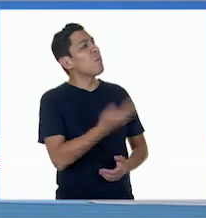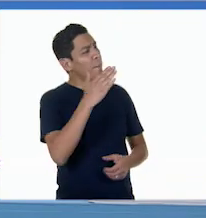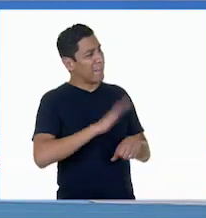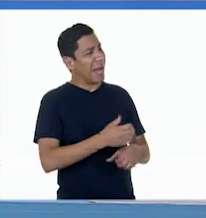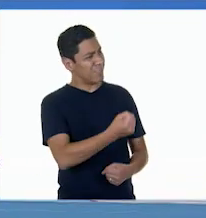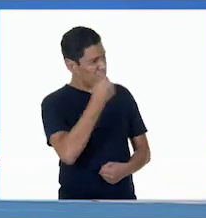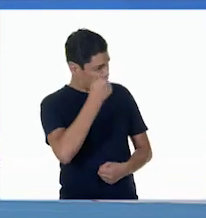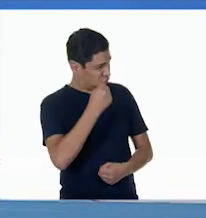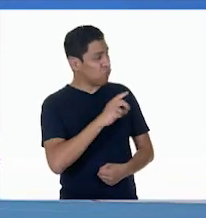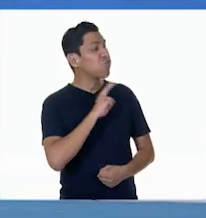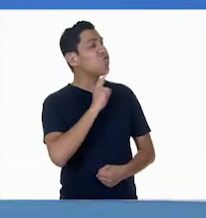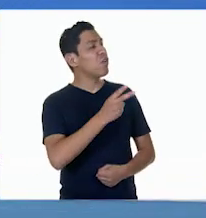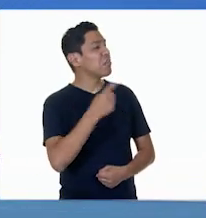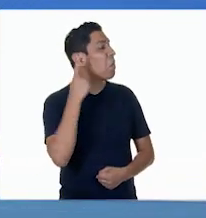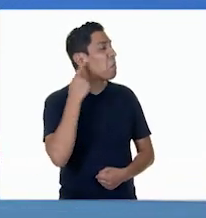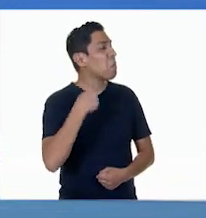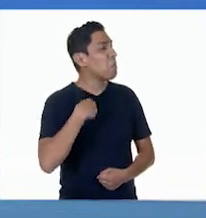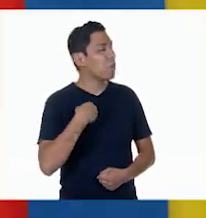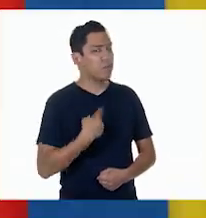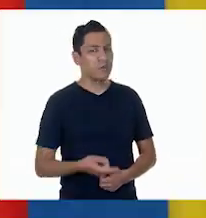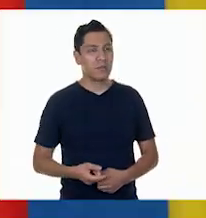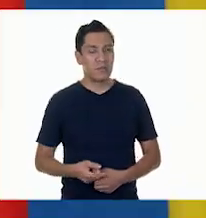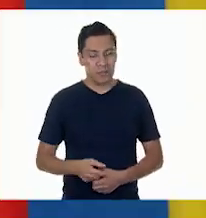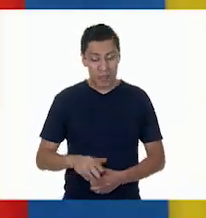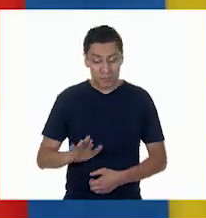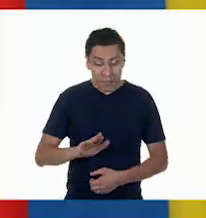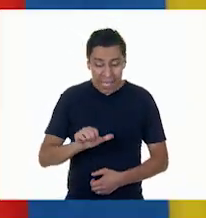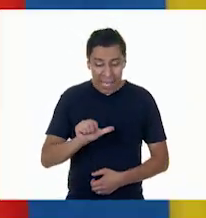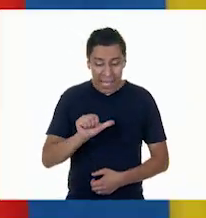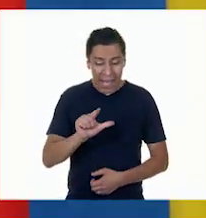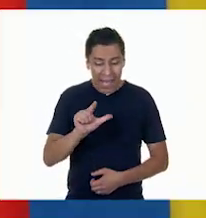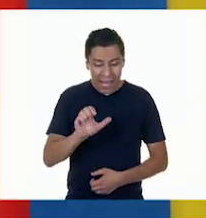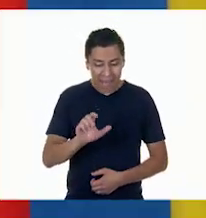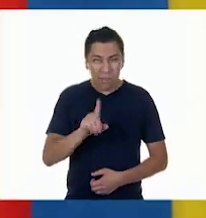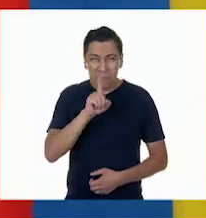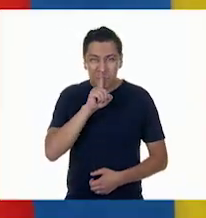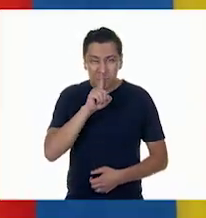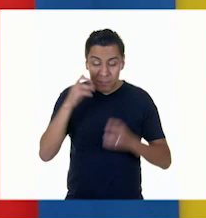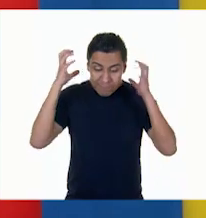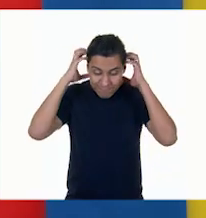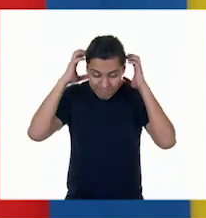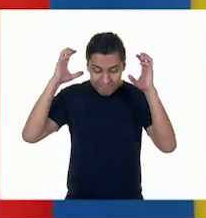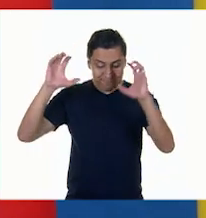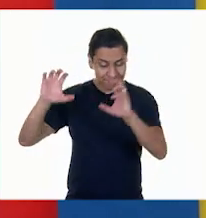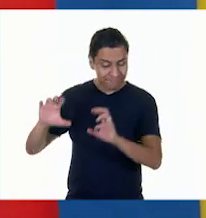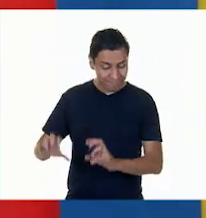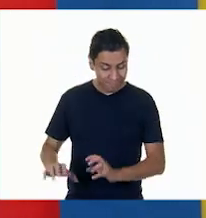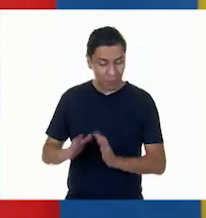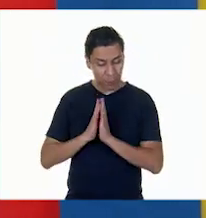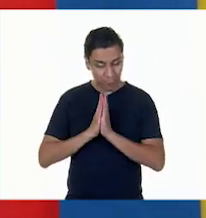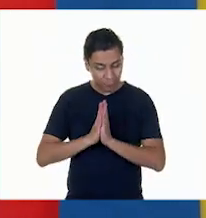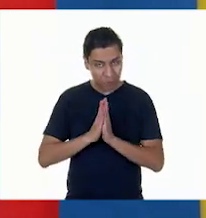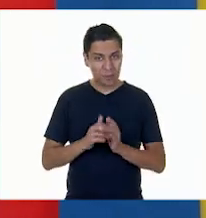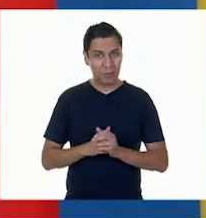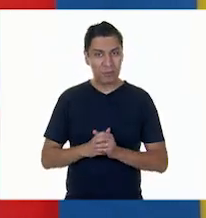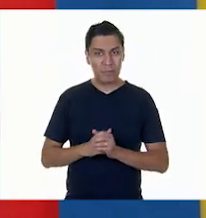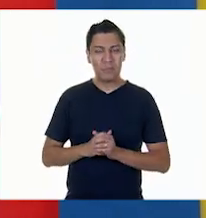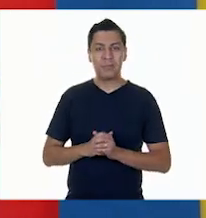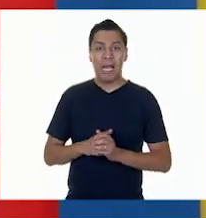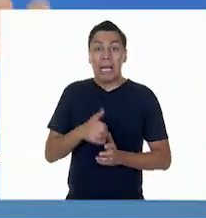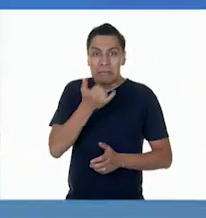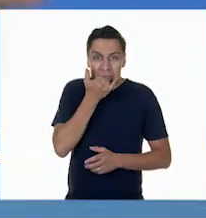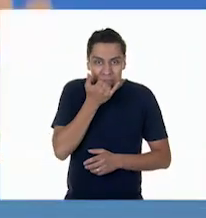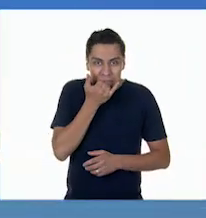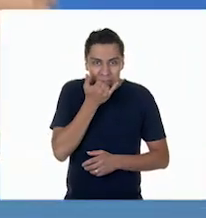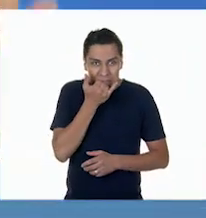la escucho! ¡No, ay, no, Ale, no, no, no! ¡Ale, Ale, Ale! Debes quitarte los audífonos, Ale. ¡Ay, sí, sí, sí!